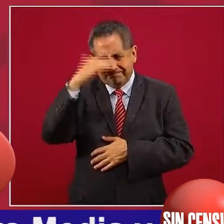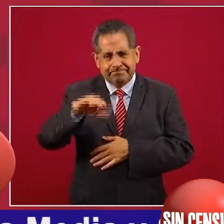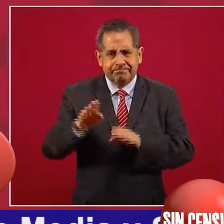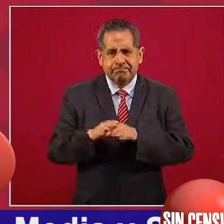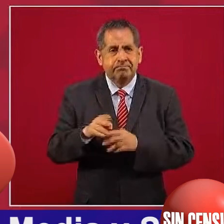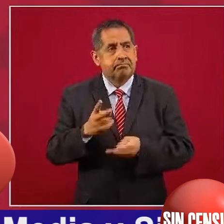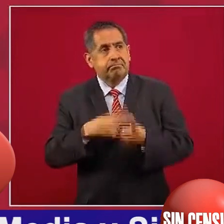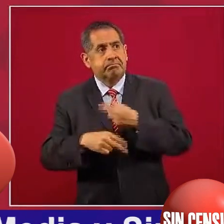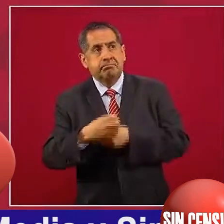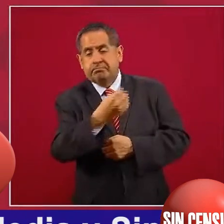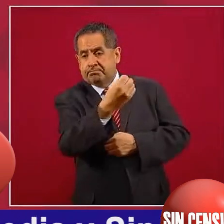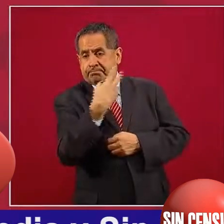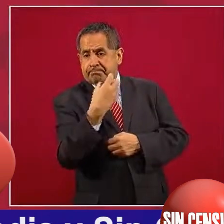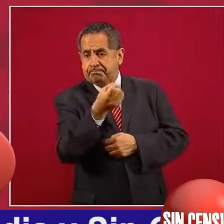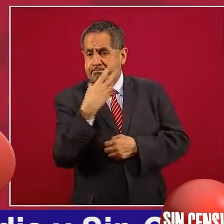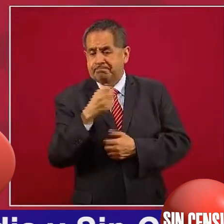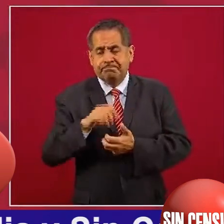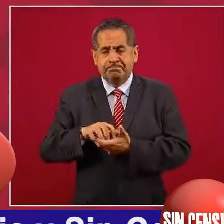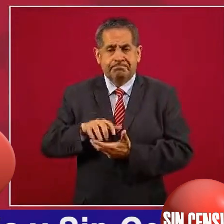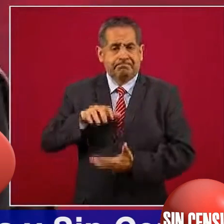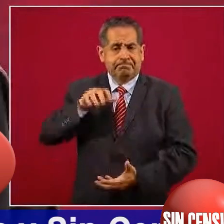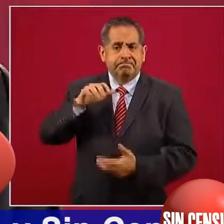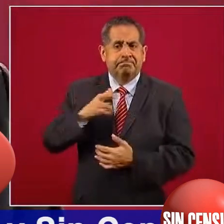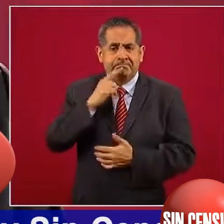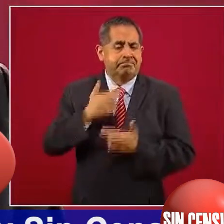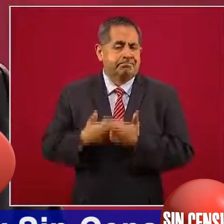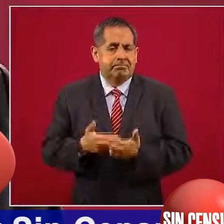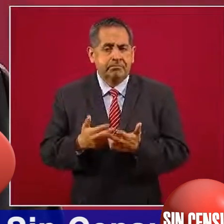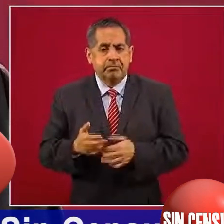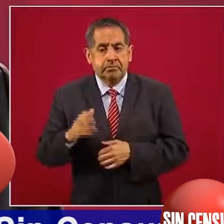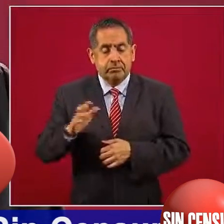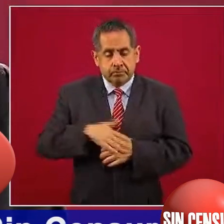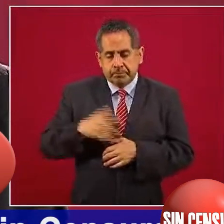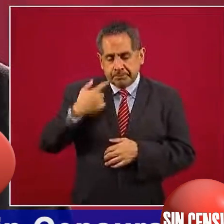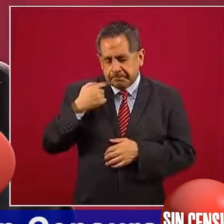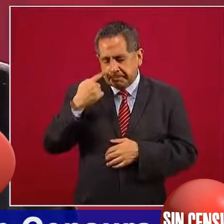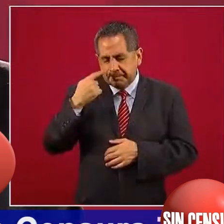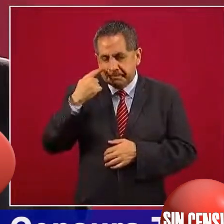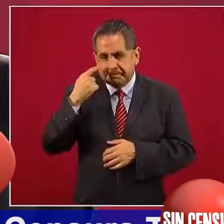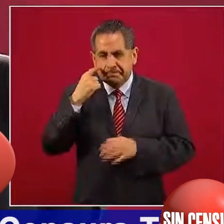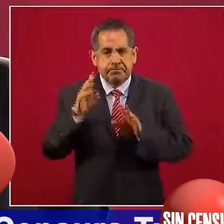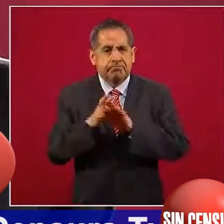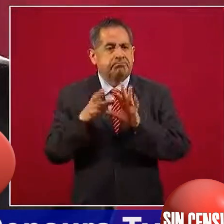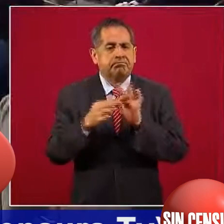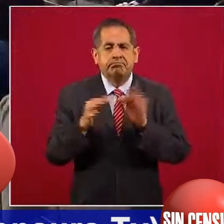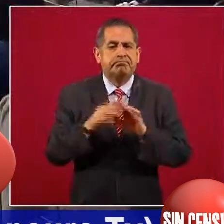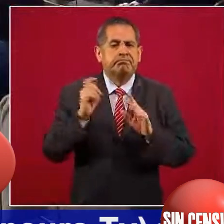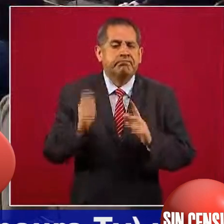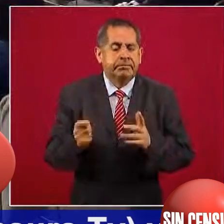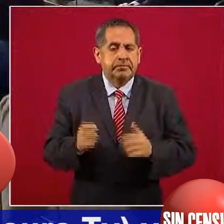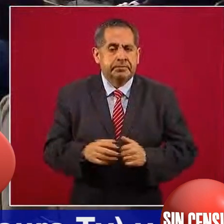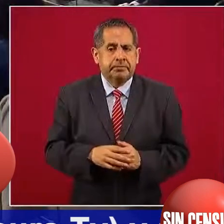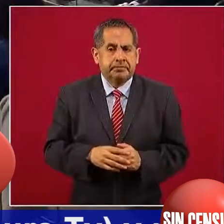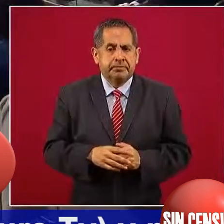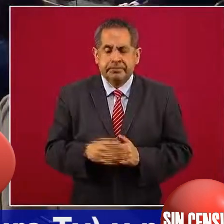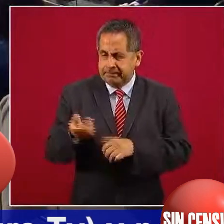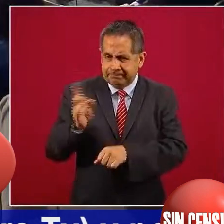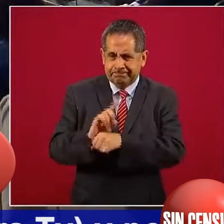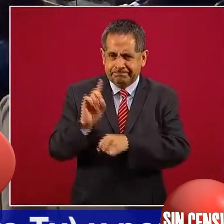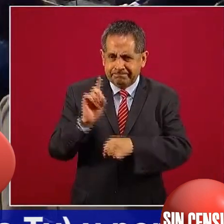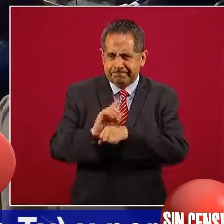están aumentando las remesas porque le estoy dando un seguimiento especial